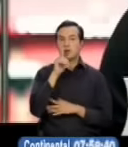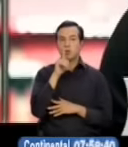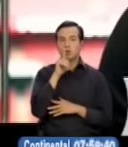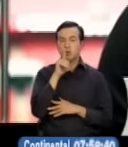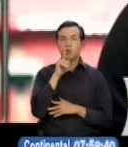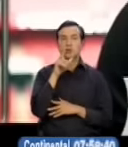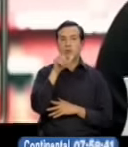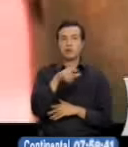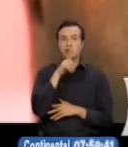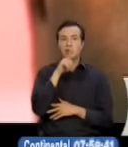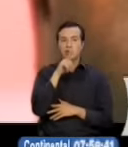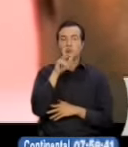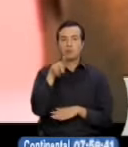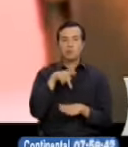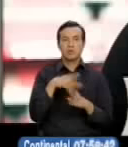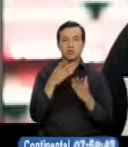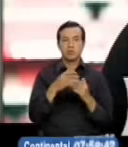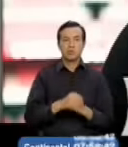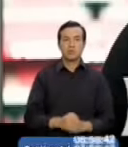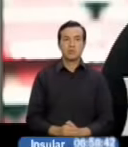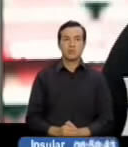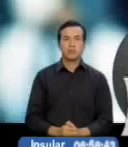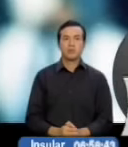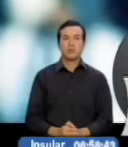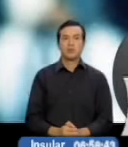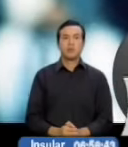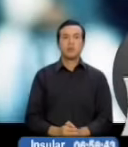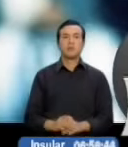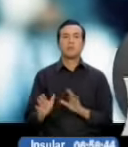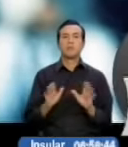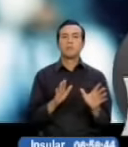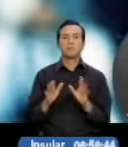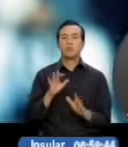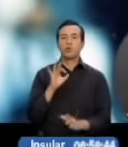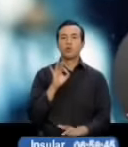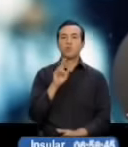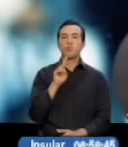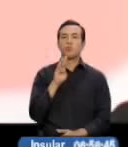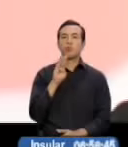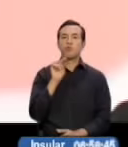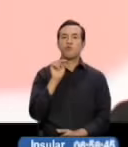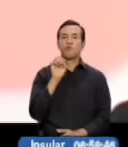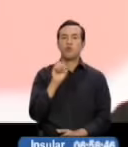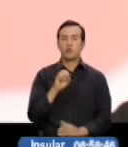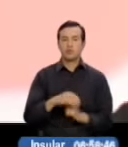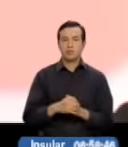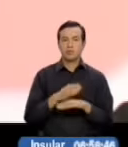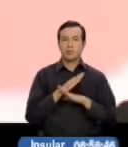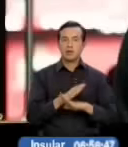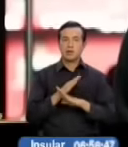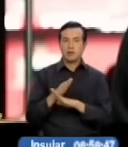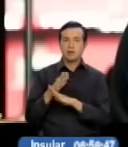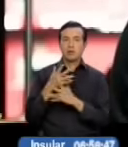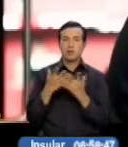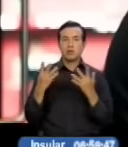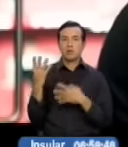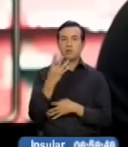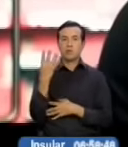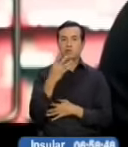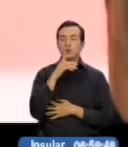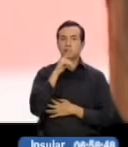Ronaldo puso a un experimentado. Goalkeeper is Buffon. En defensa, la línea de 4